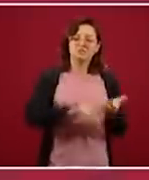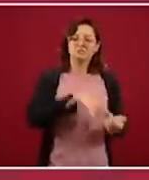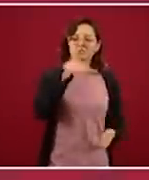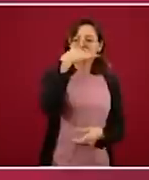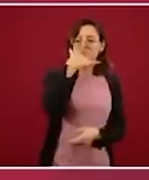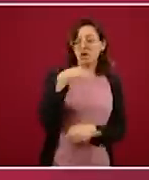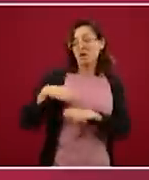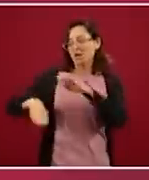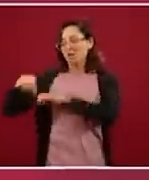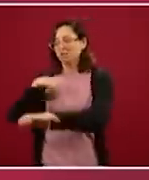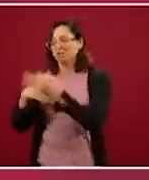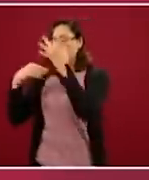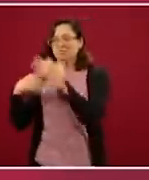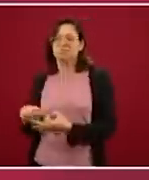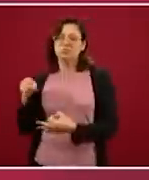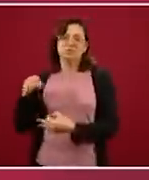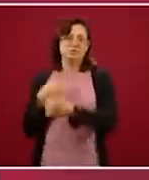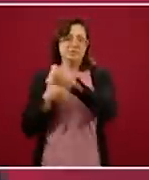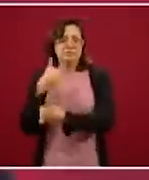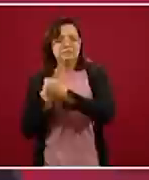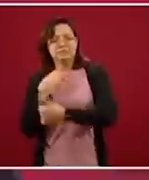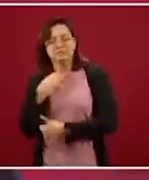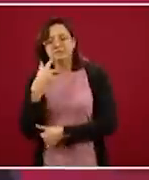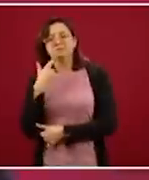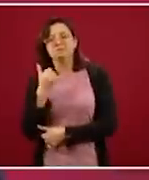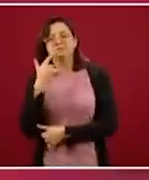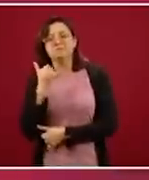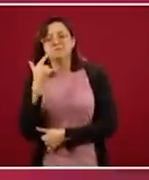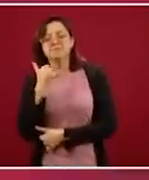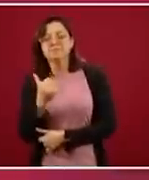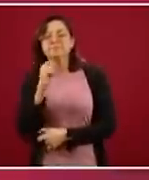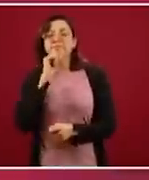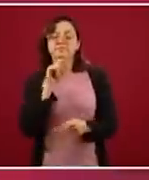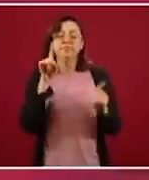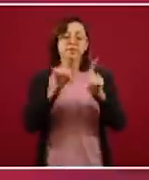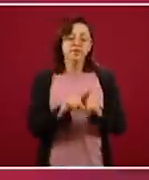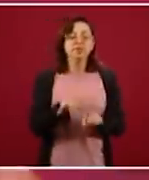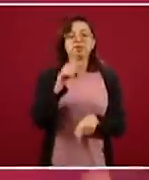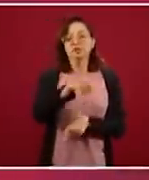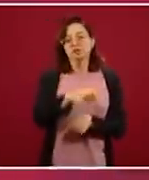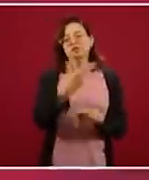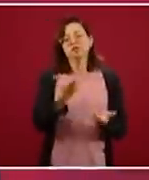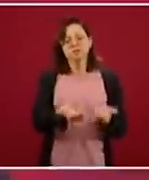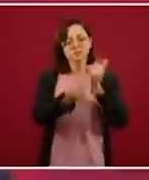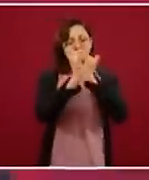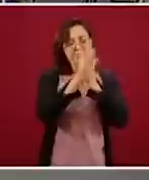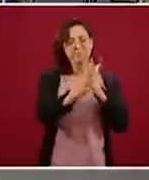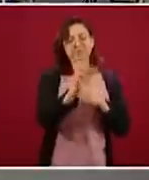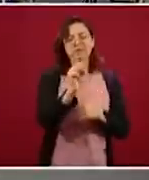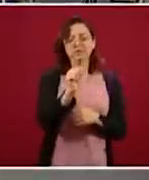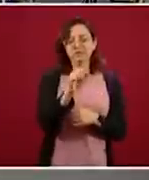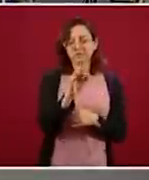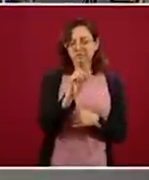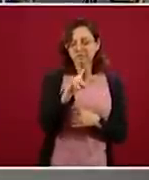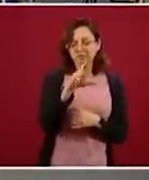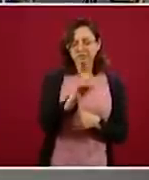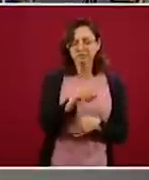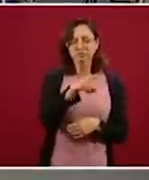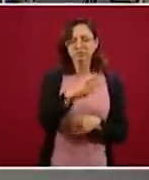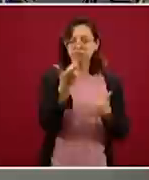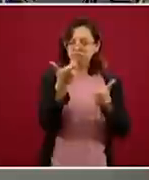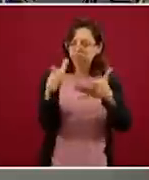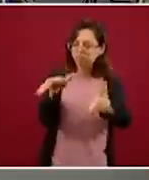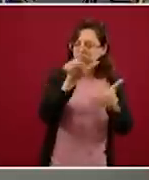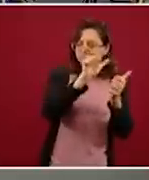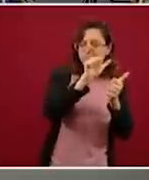y segundo, que son el vehículo ideal que fue utilizado en la estafa maestra o la operación Zafiro para efectos de sacar